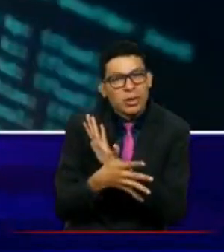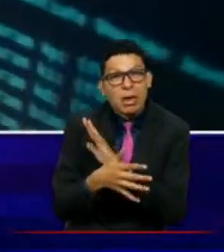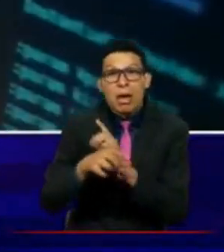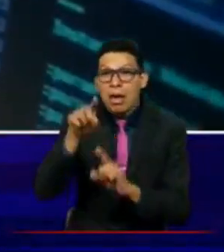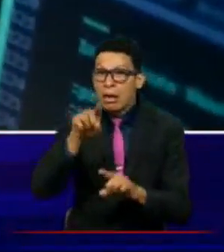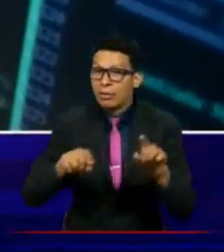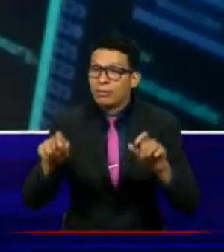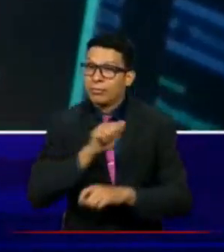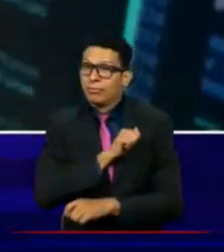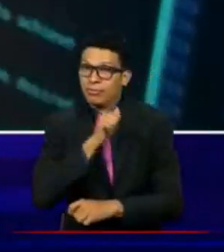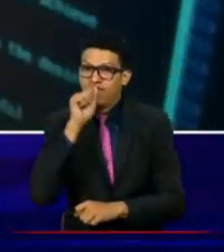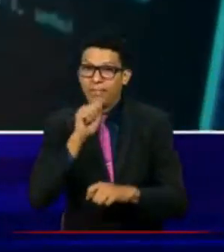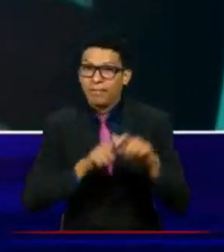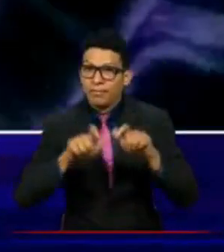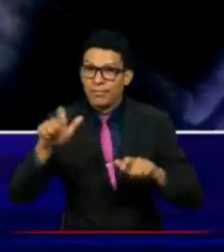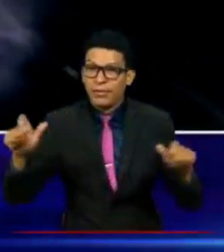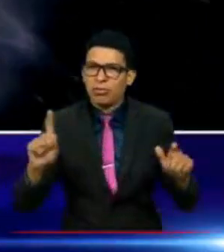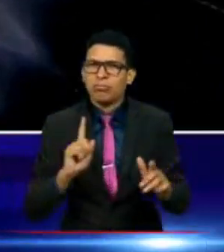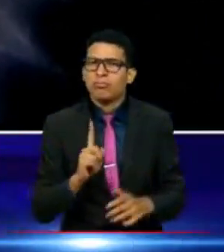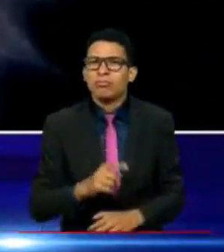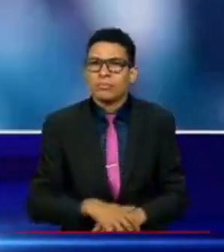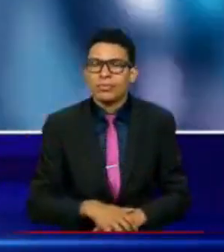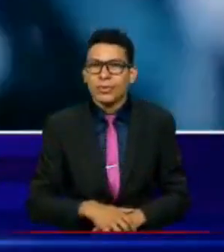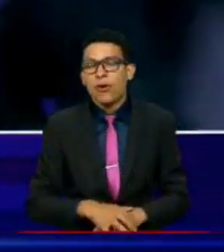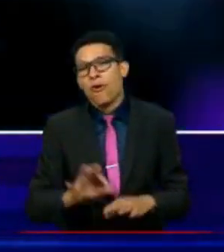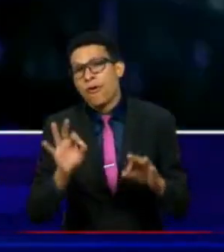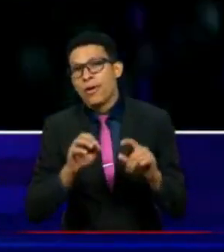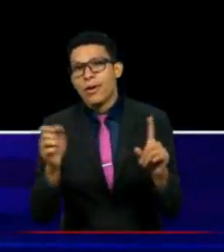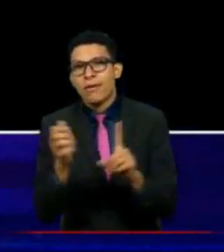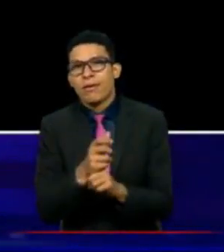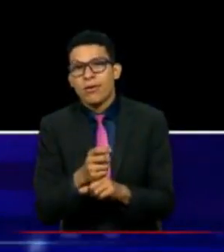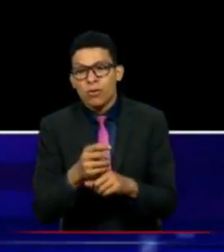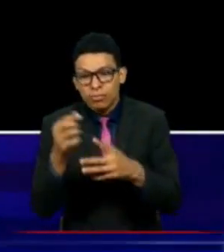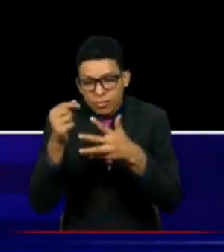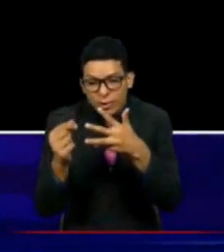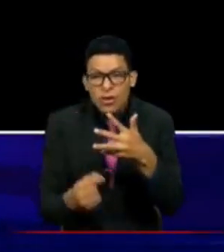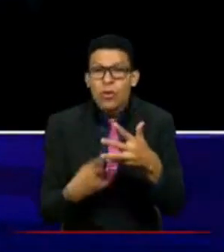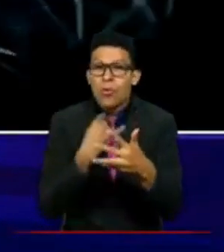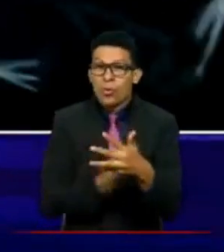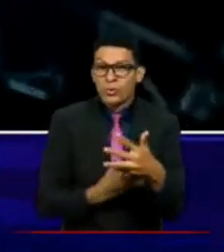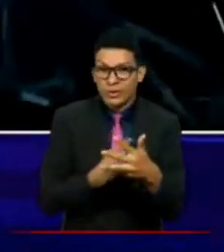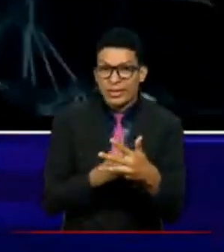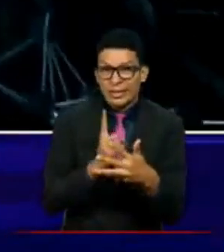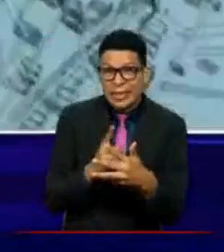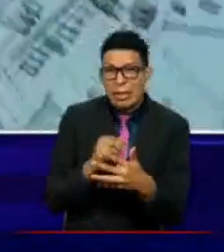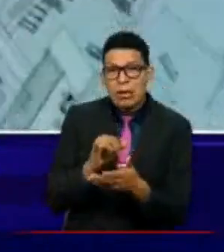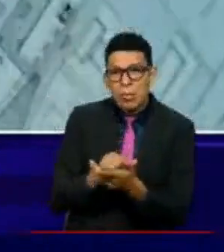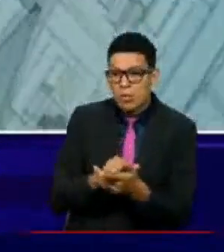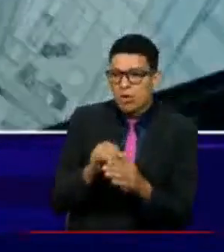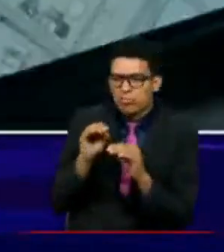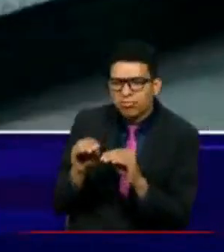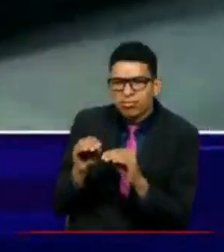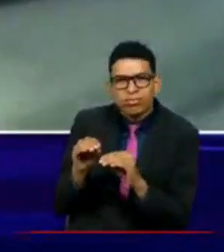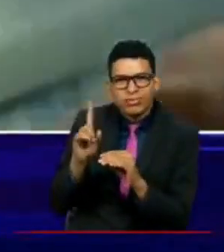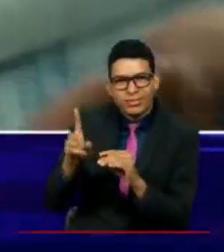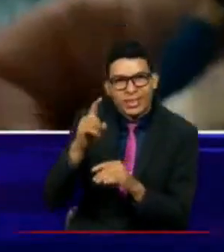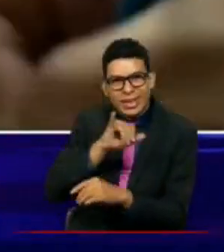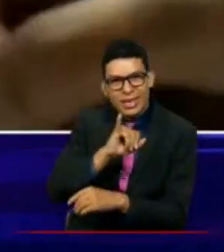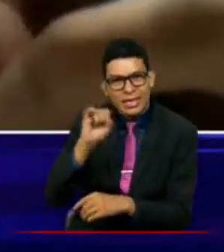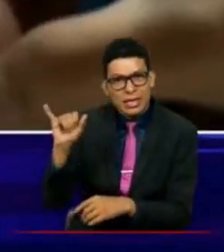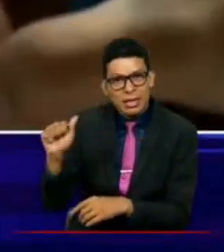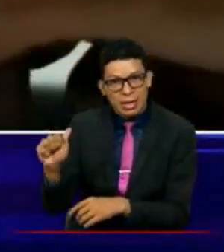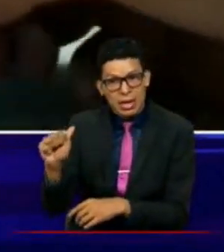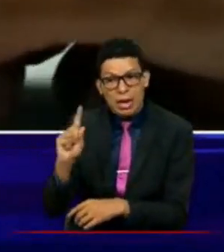algunas personas vean eh o encuentren que sus datos han sido utilizados para entrenar las tecnologías Por tanto la